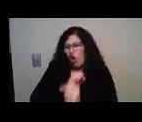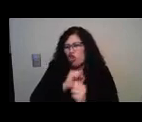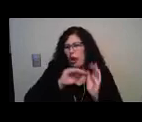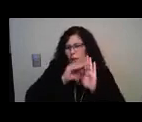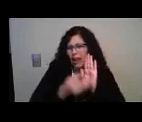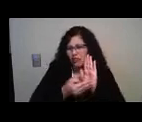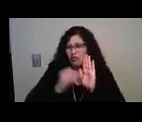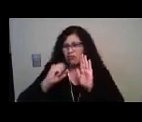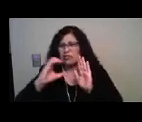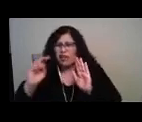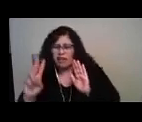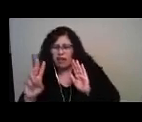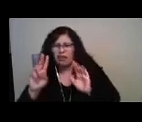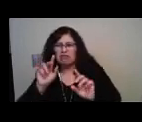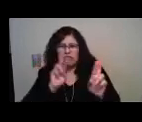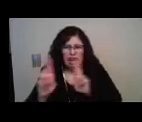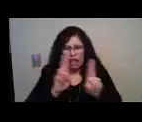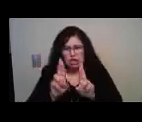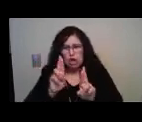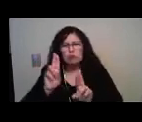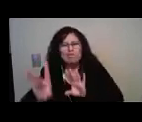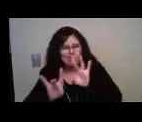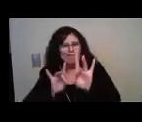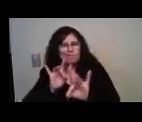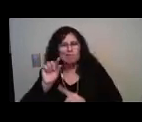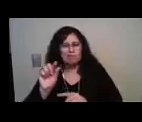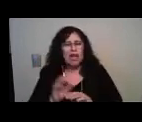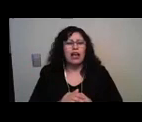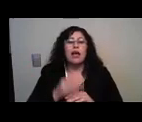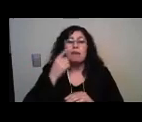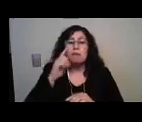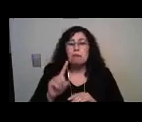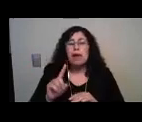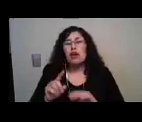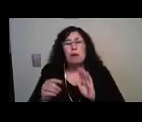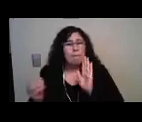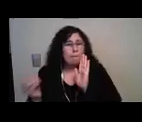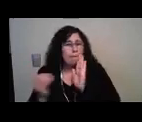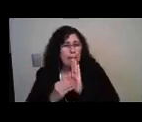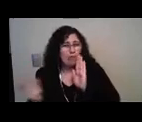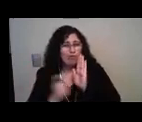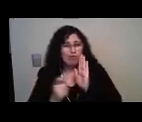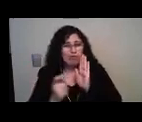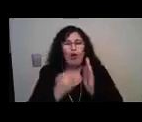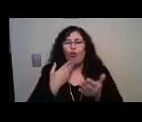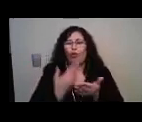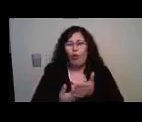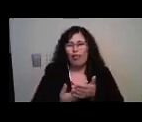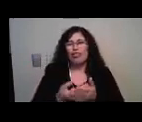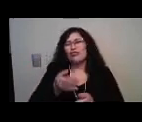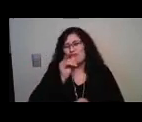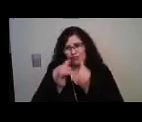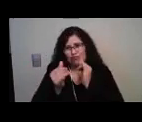algunos accidentes cerebrovasculares, pero particularmente se hace mucho más probable, ¿cierto?, cuando las personas